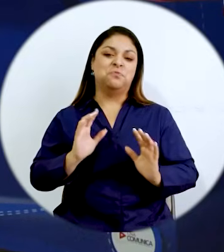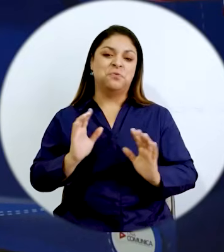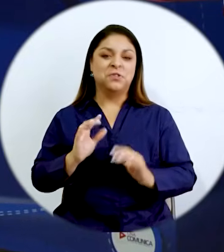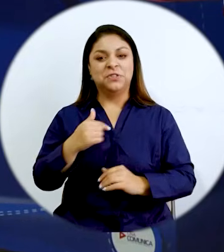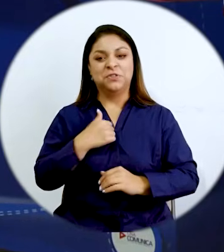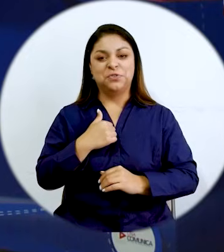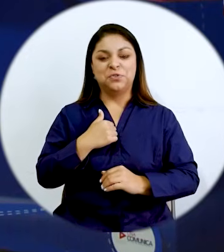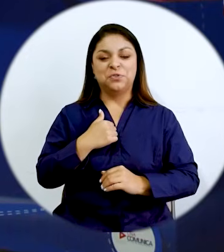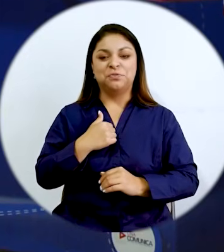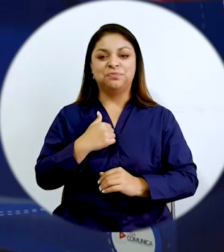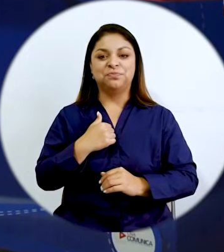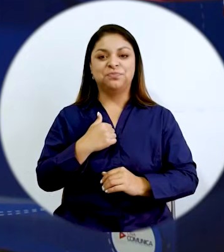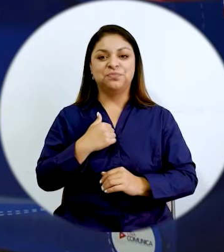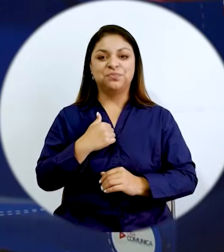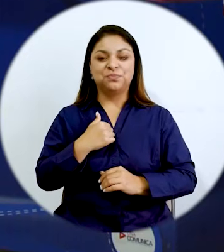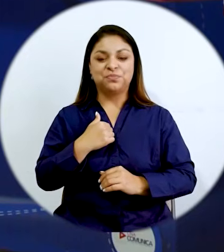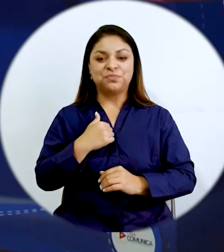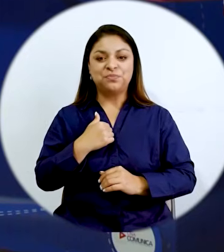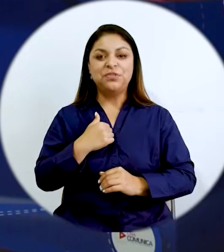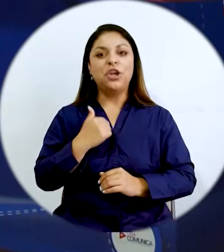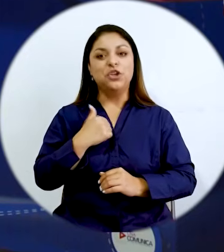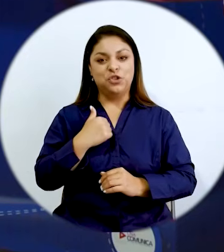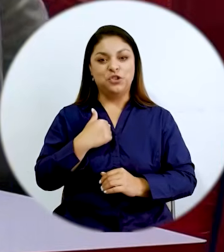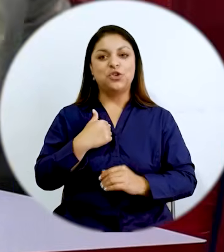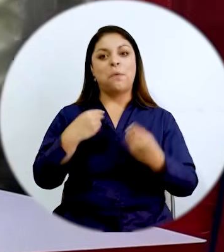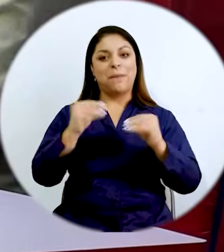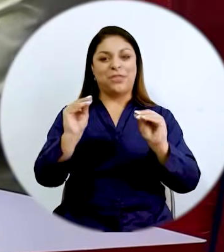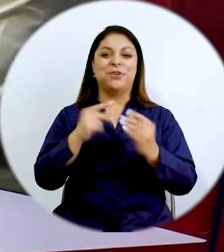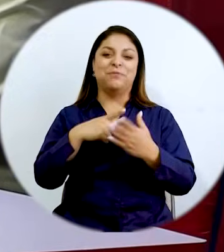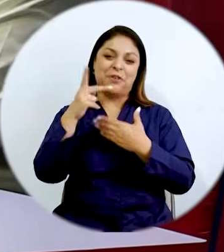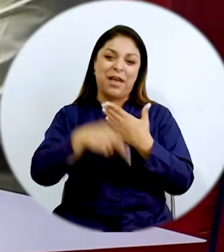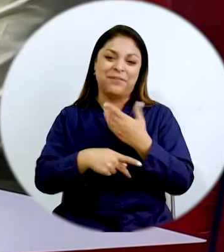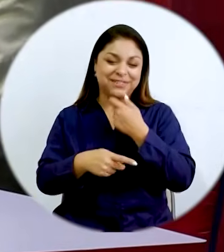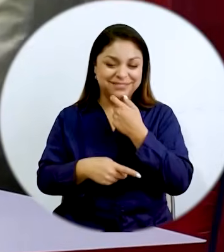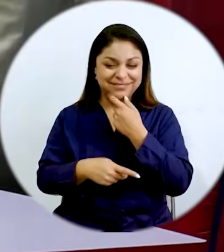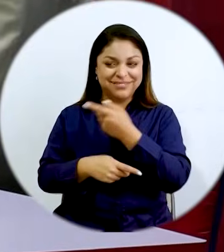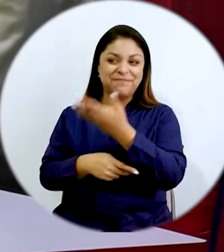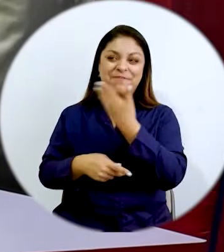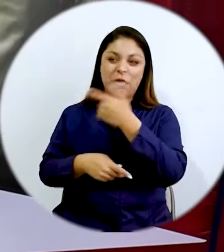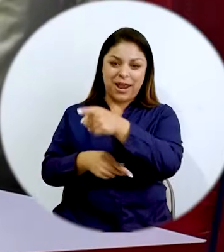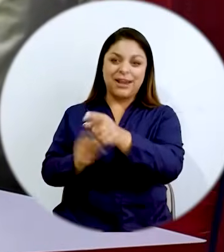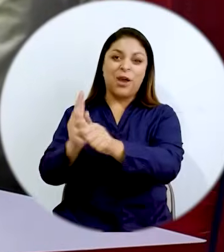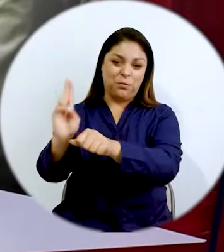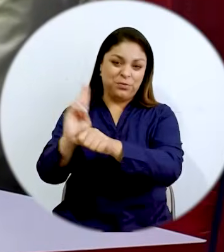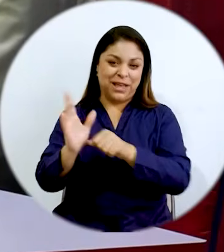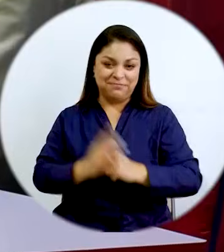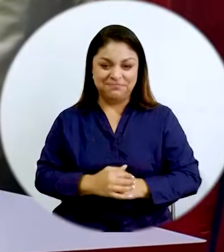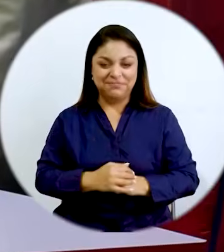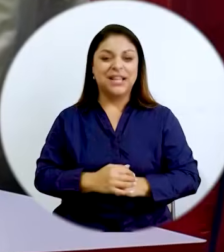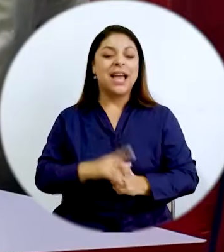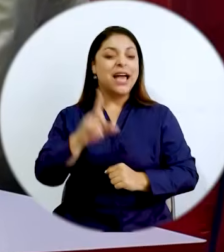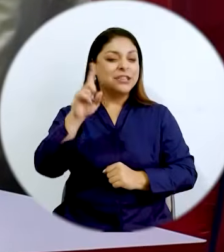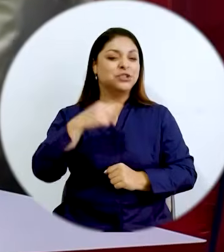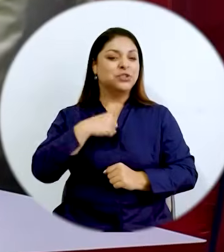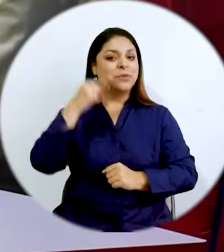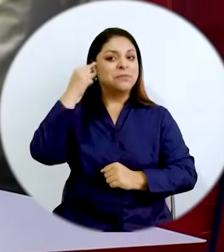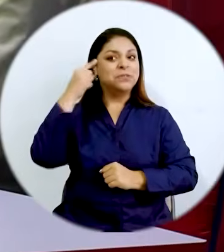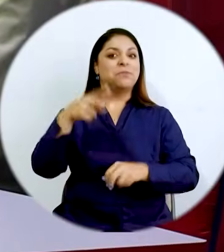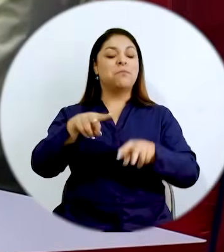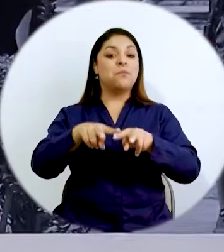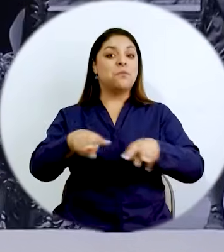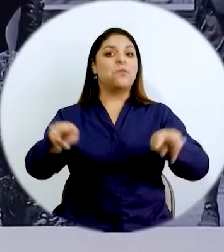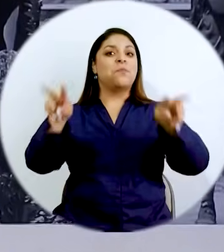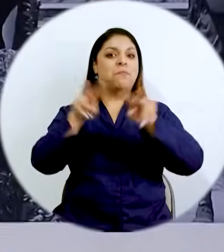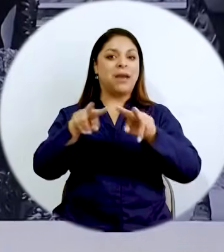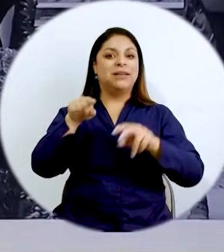yo que soy, digamos, el que vende el programa. Una de las cosas que yo considero son más valiosas es